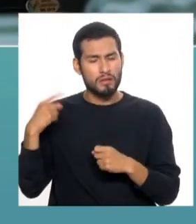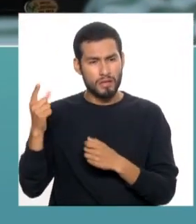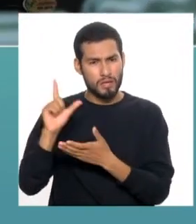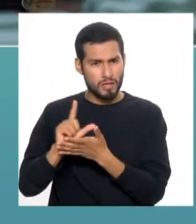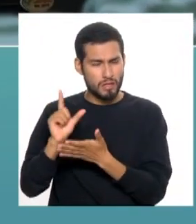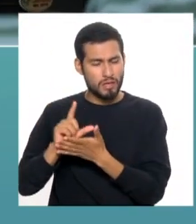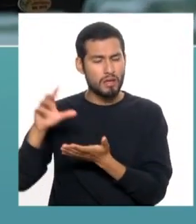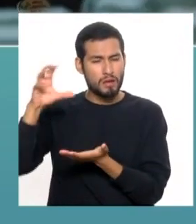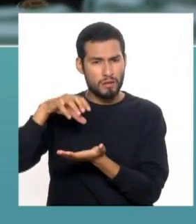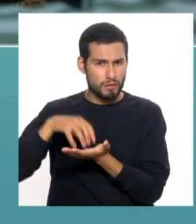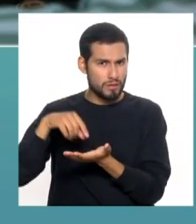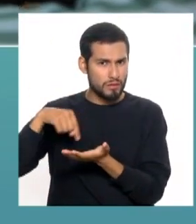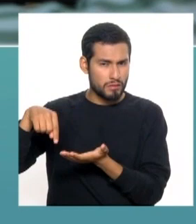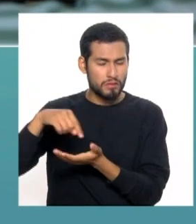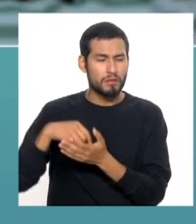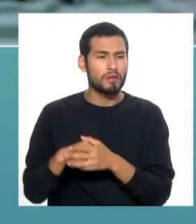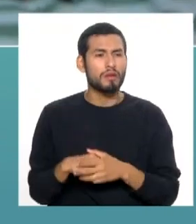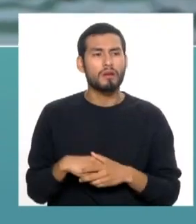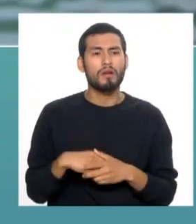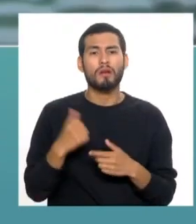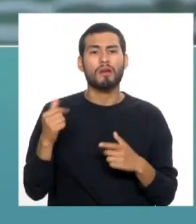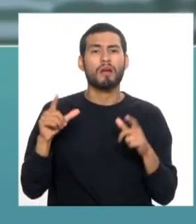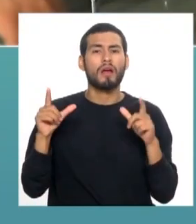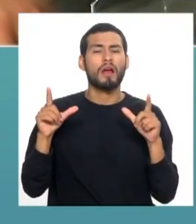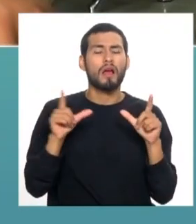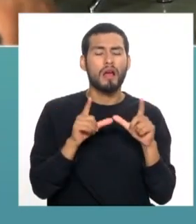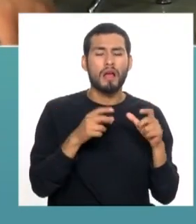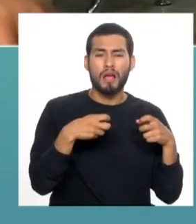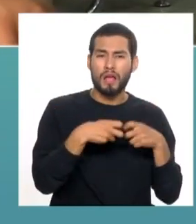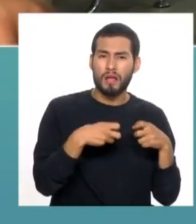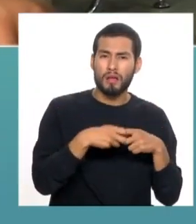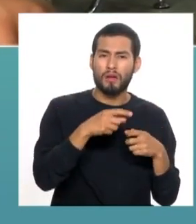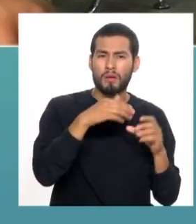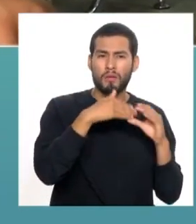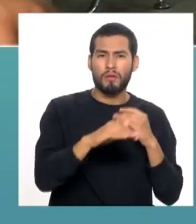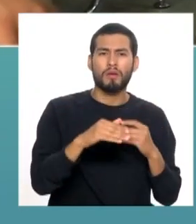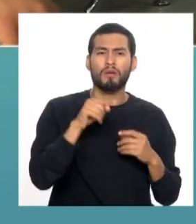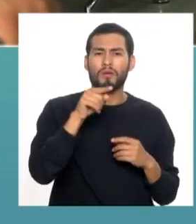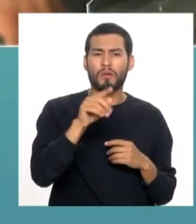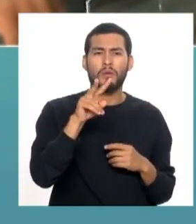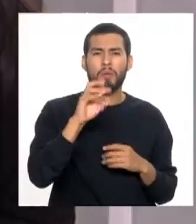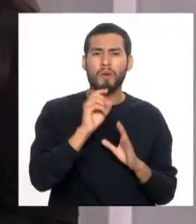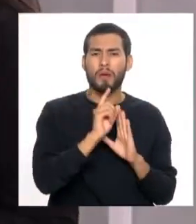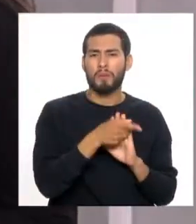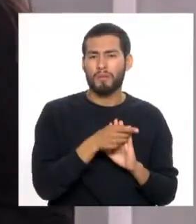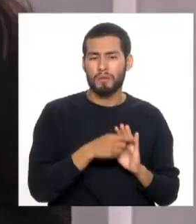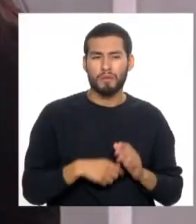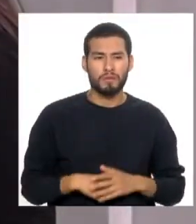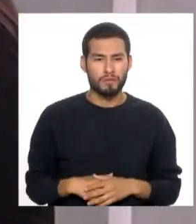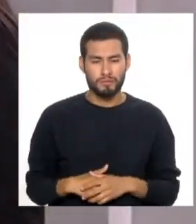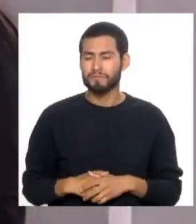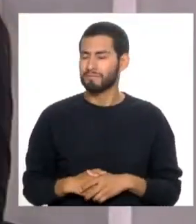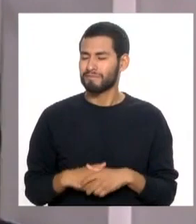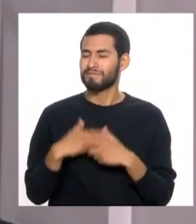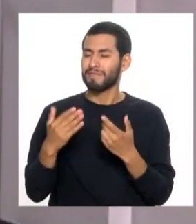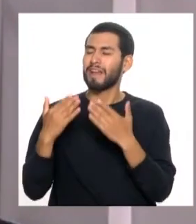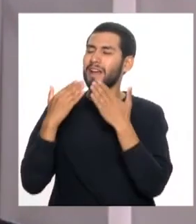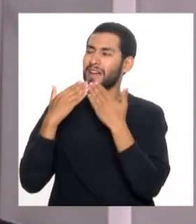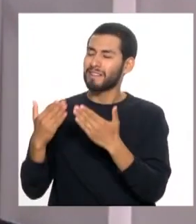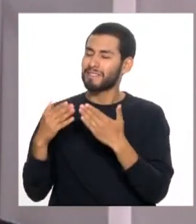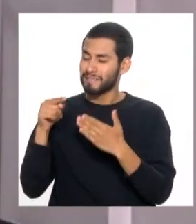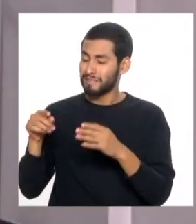Lima Metropolitana, y la licencia electrónica te está llegando a tu casilla en 20 minutos. Así es, muchas gracias por